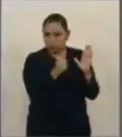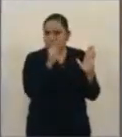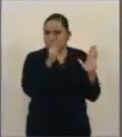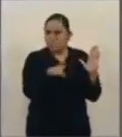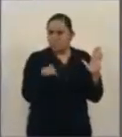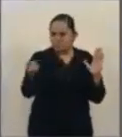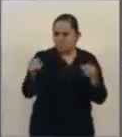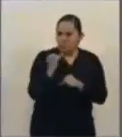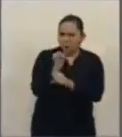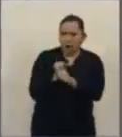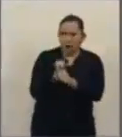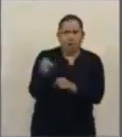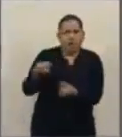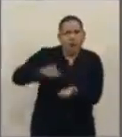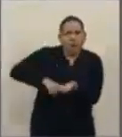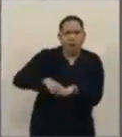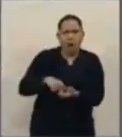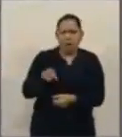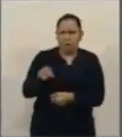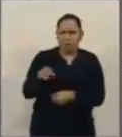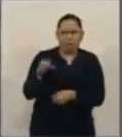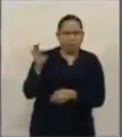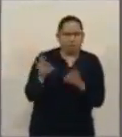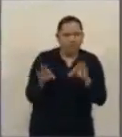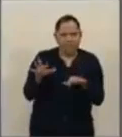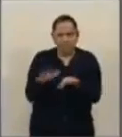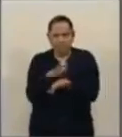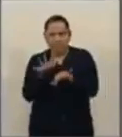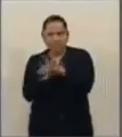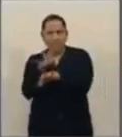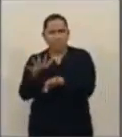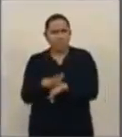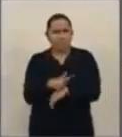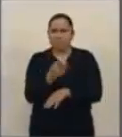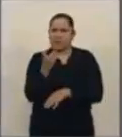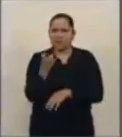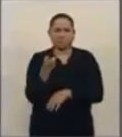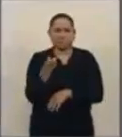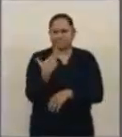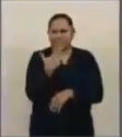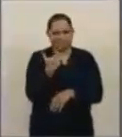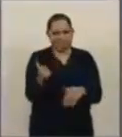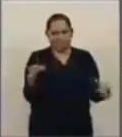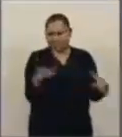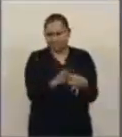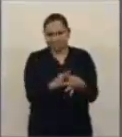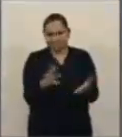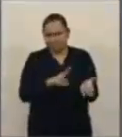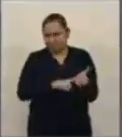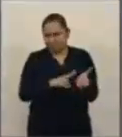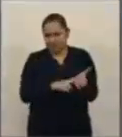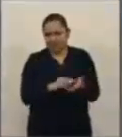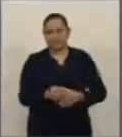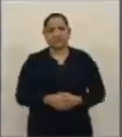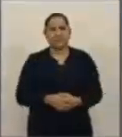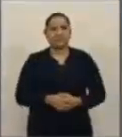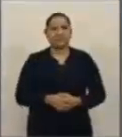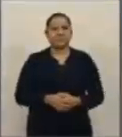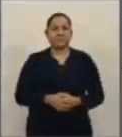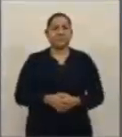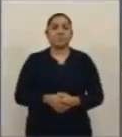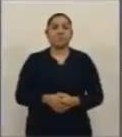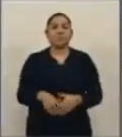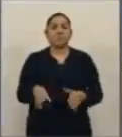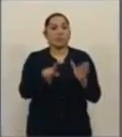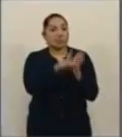averiguaciones falseadas. Según publicaciones